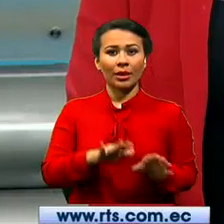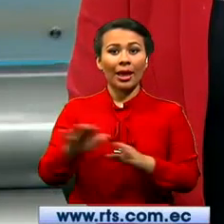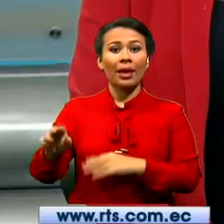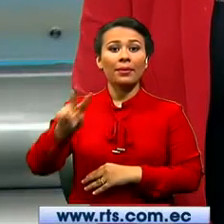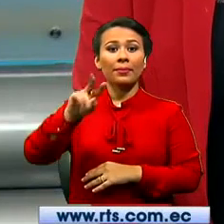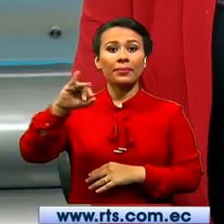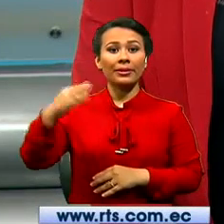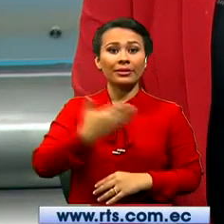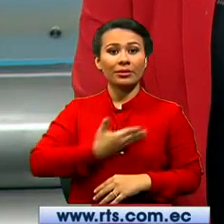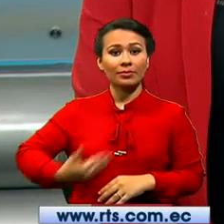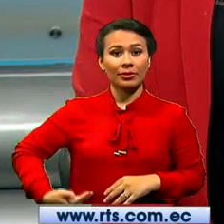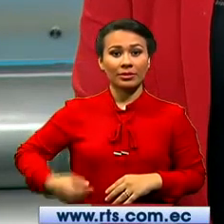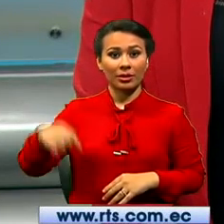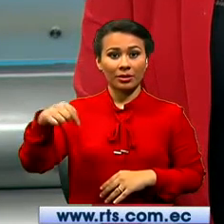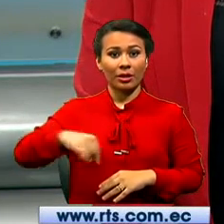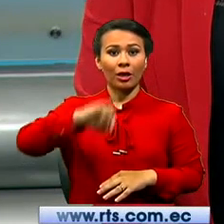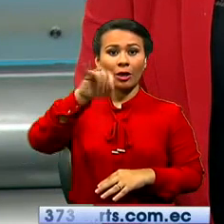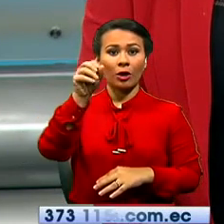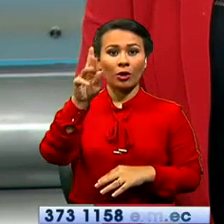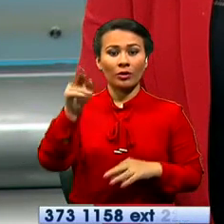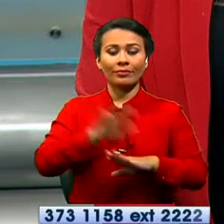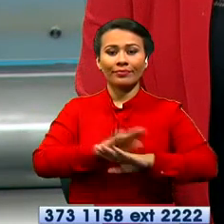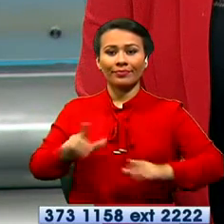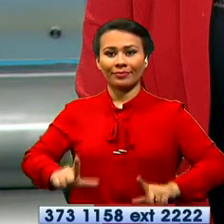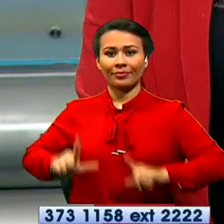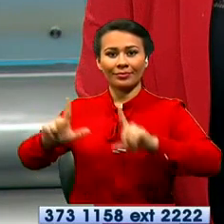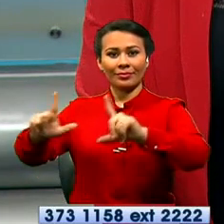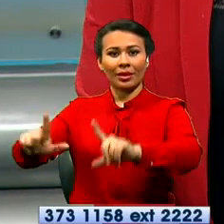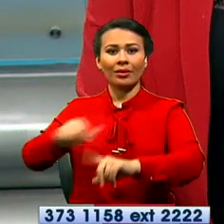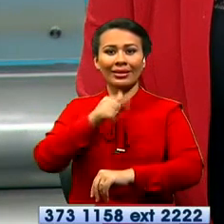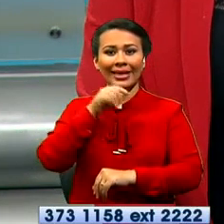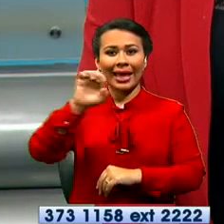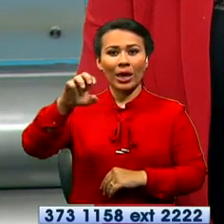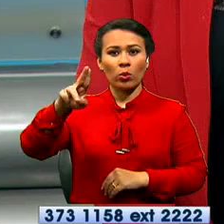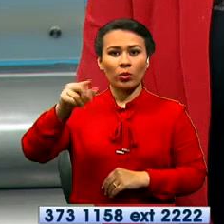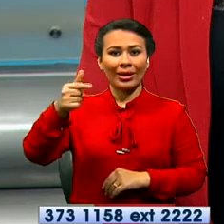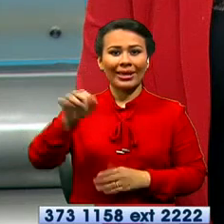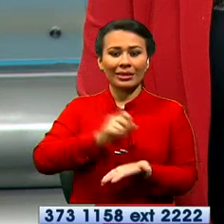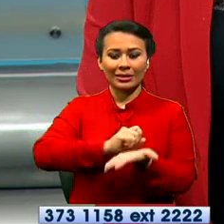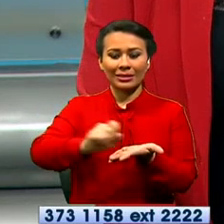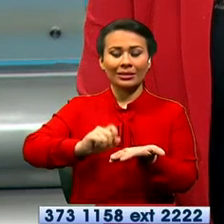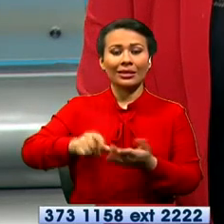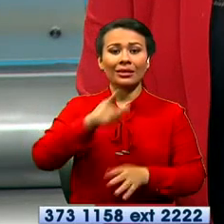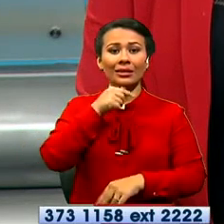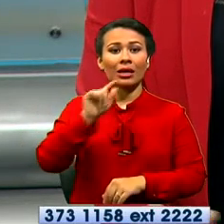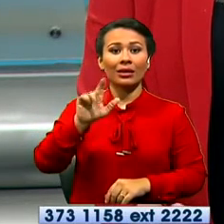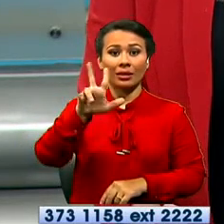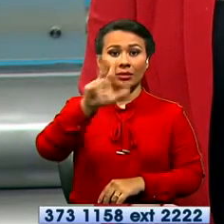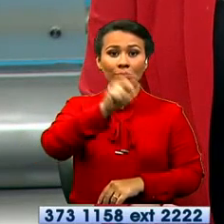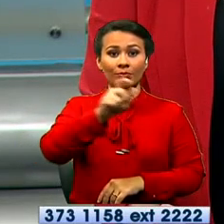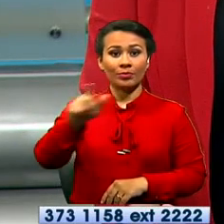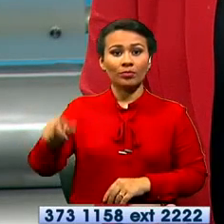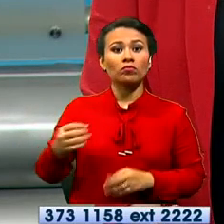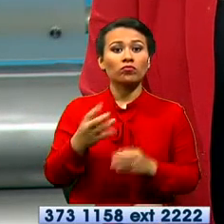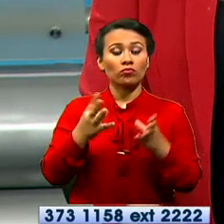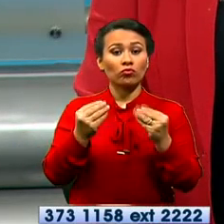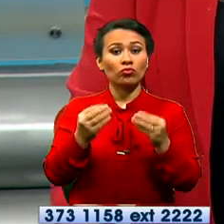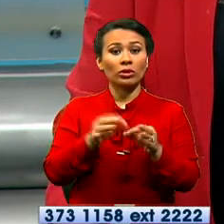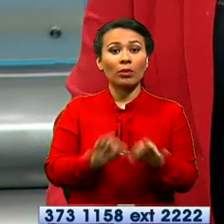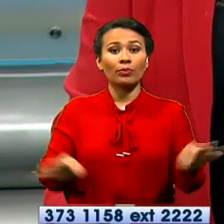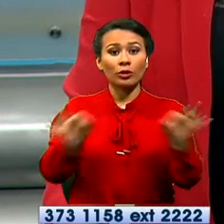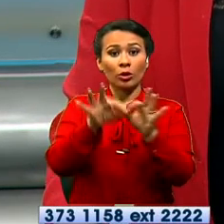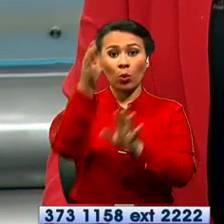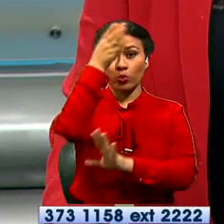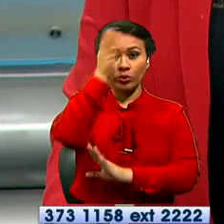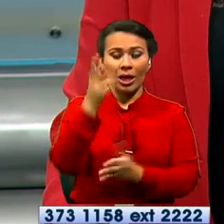El vicepresidente de la República, Jorge Glass, entregó el Premio Nacional Eugenio Espejo a tres ciudadanos destacados por su trayectoria artística,